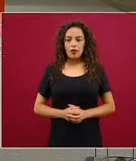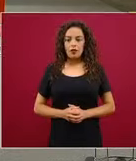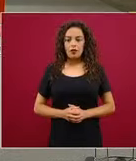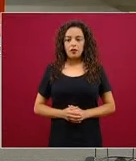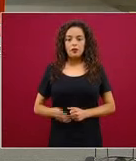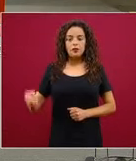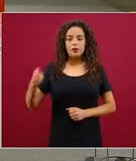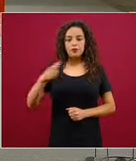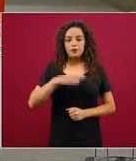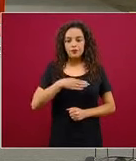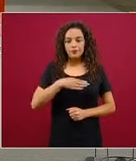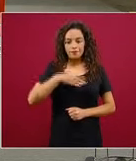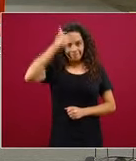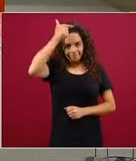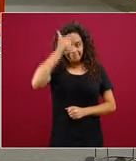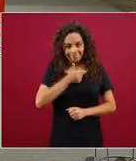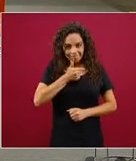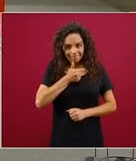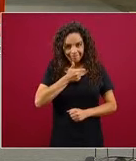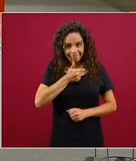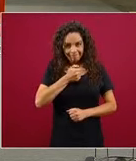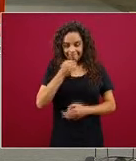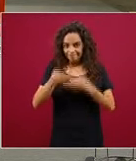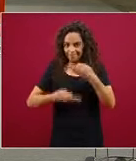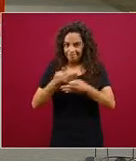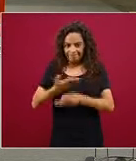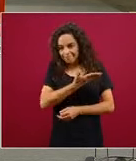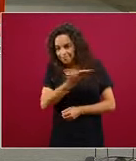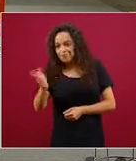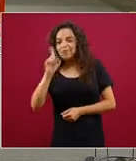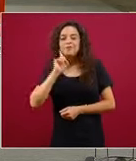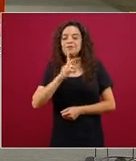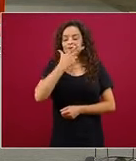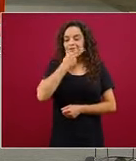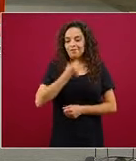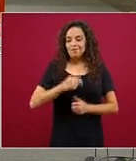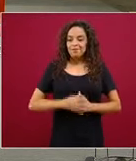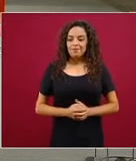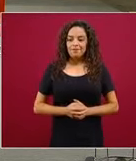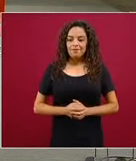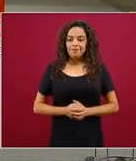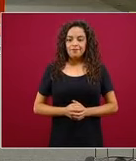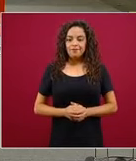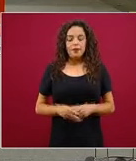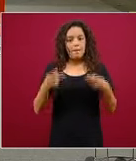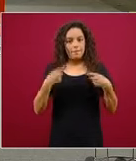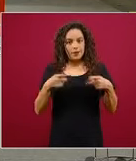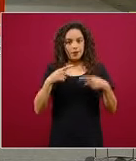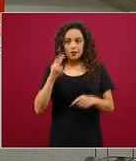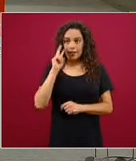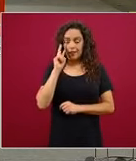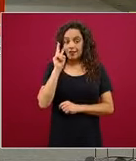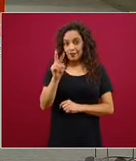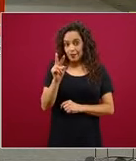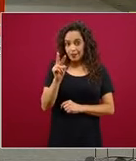Muy buenas noches con todas, con todos, con el público, la población que nos sigue desde